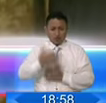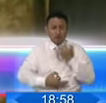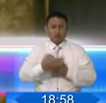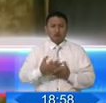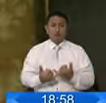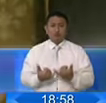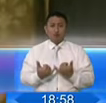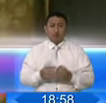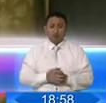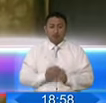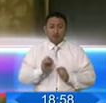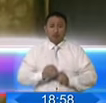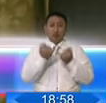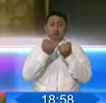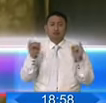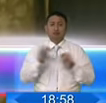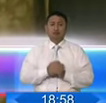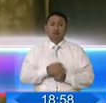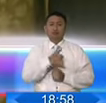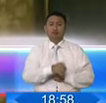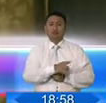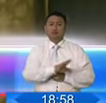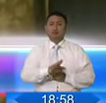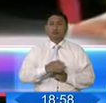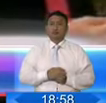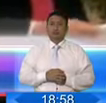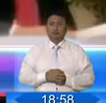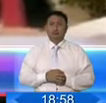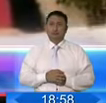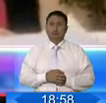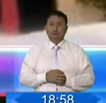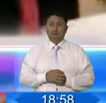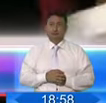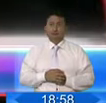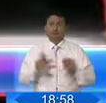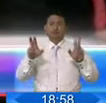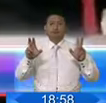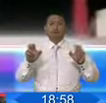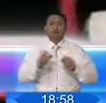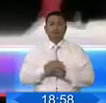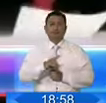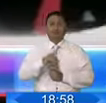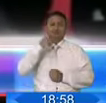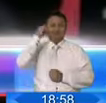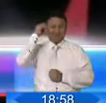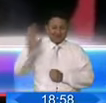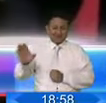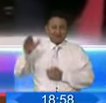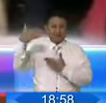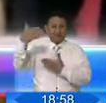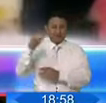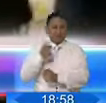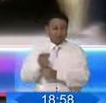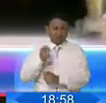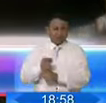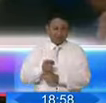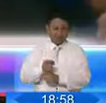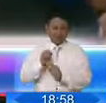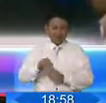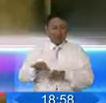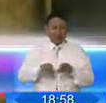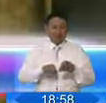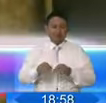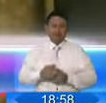funciona de forma autónoma e independiente sobre el argumento de que correa sería un perseguido político también